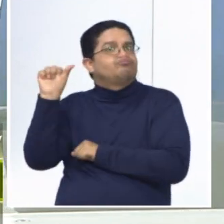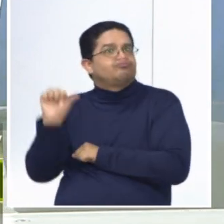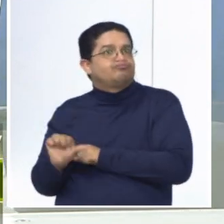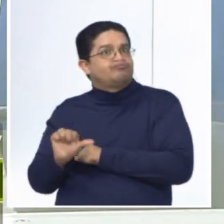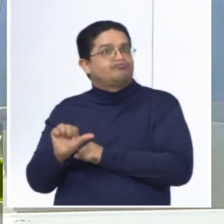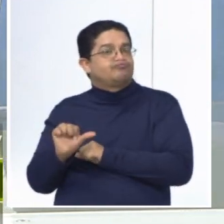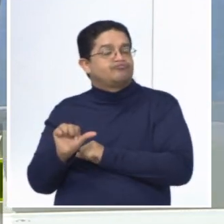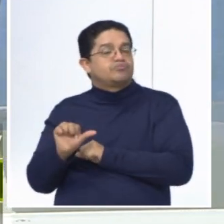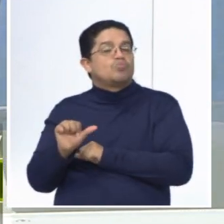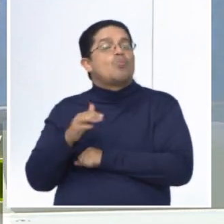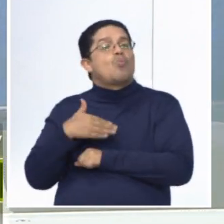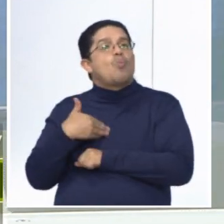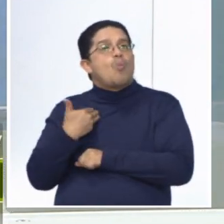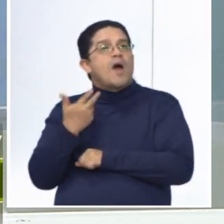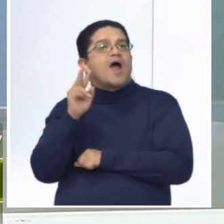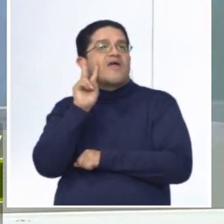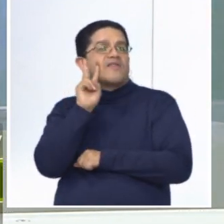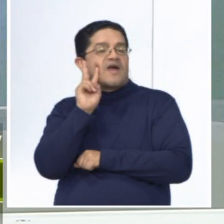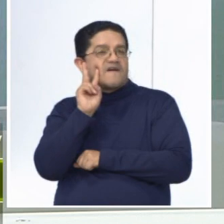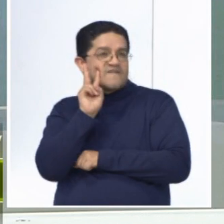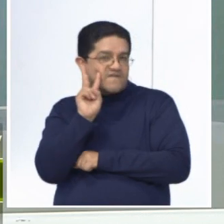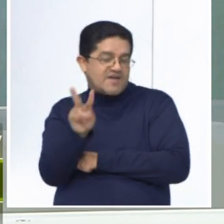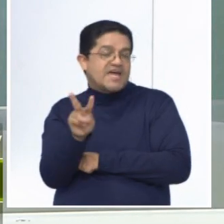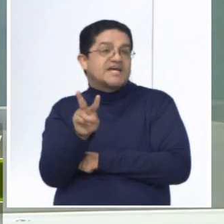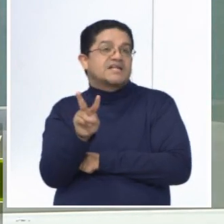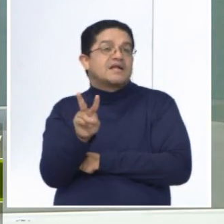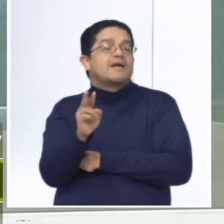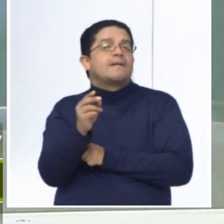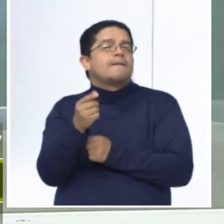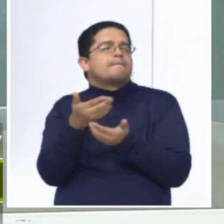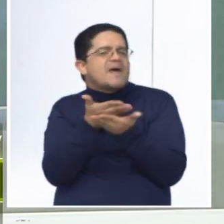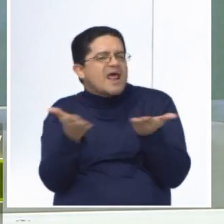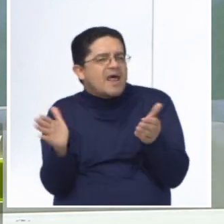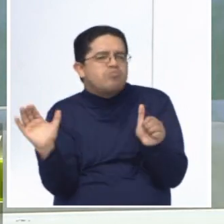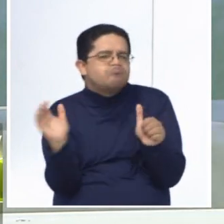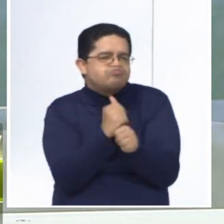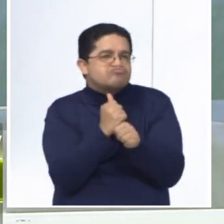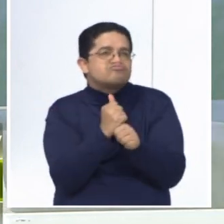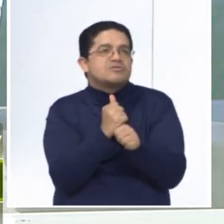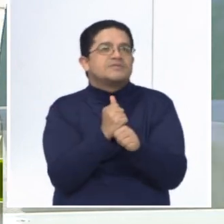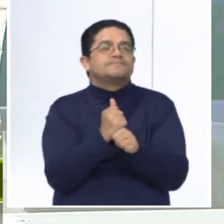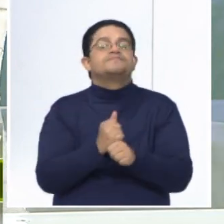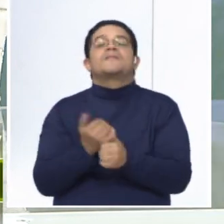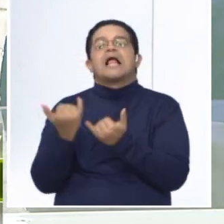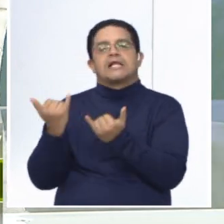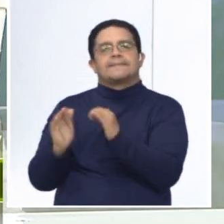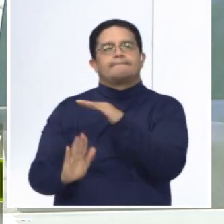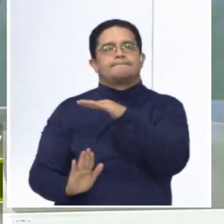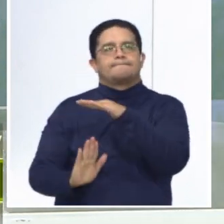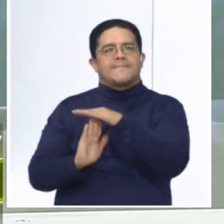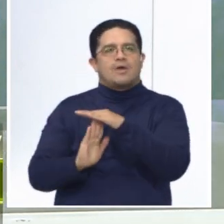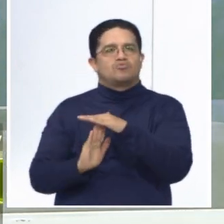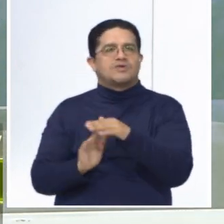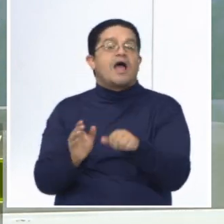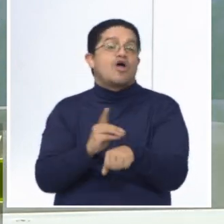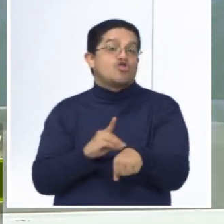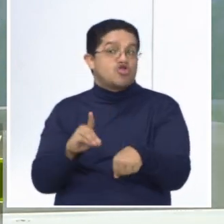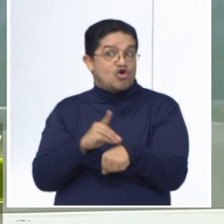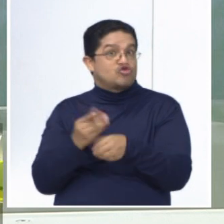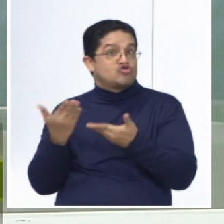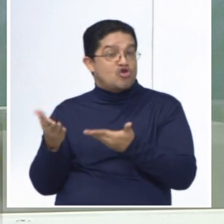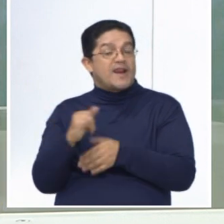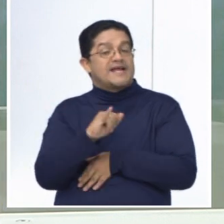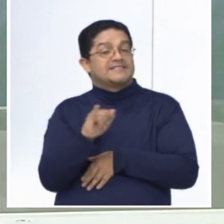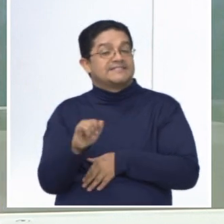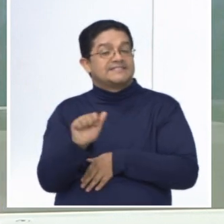el animalito, este insecto, para que lo sepa distinguir y diferenciar. Vamos a irnos a la pausa. La doctora Mariviki Zabaleta nos